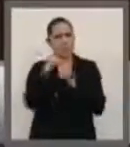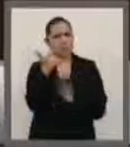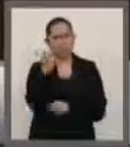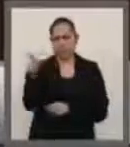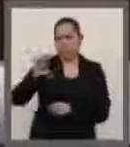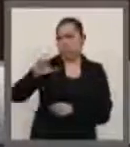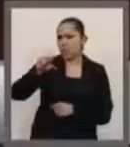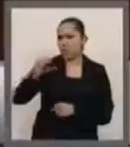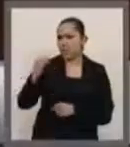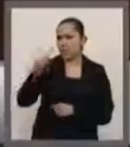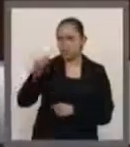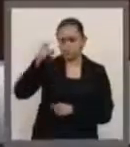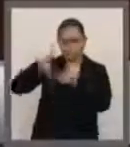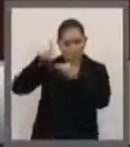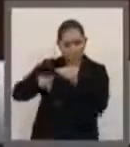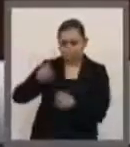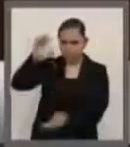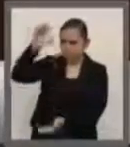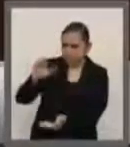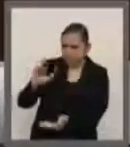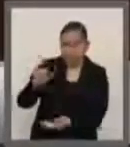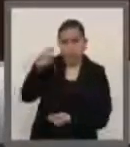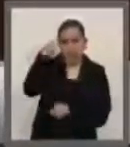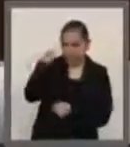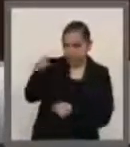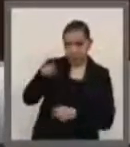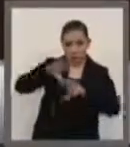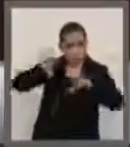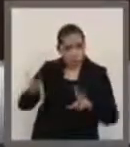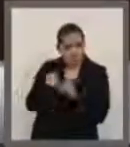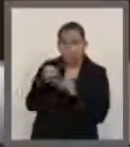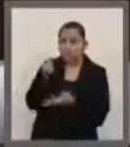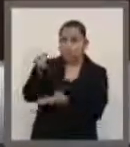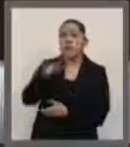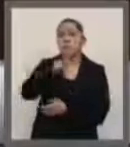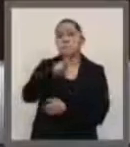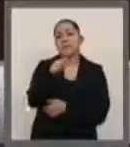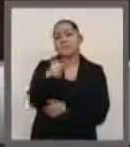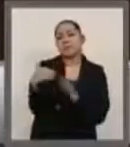CONACYT, quedando el presupuesto total de esta institución en